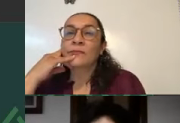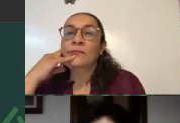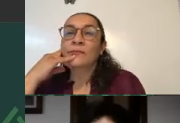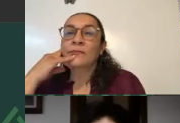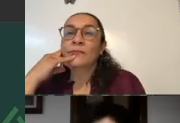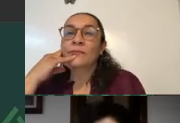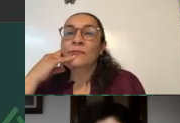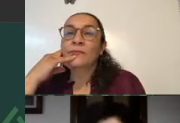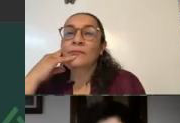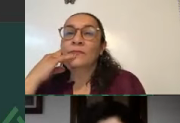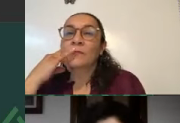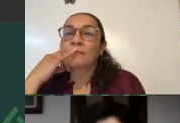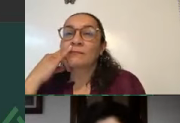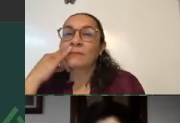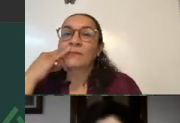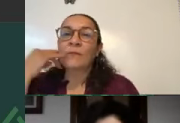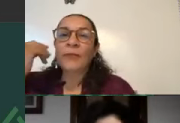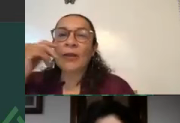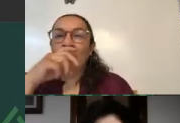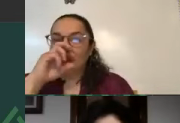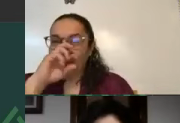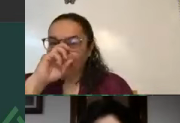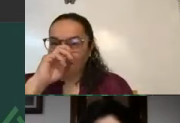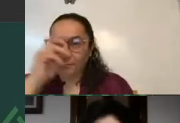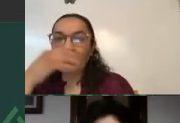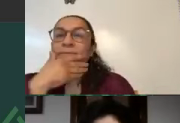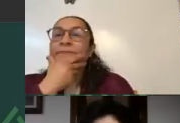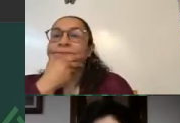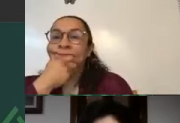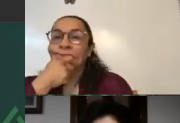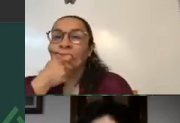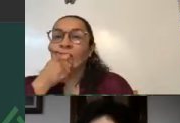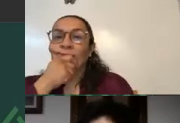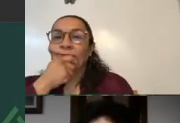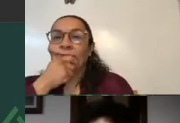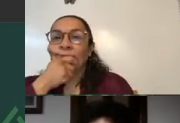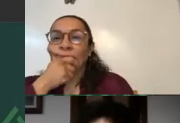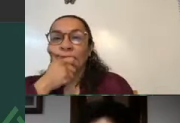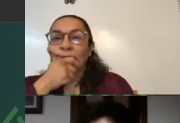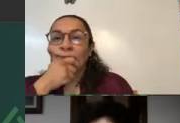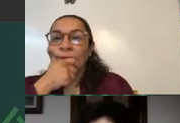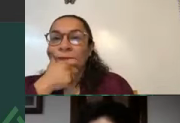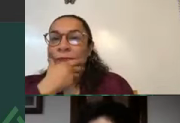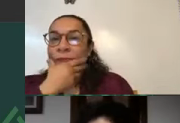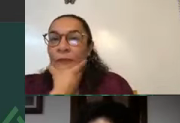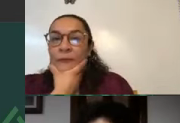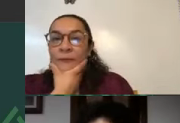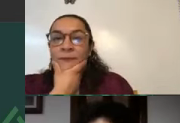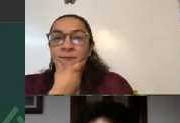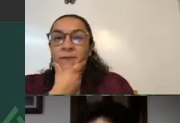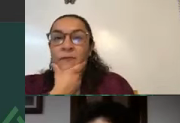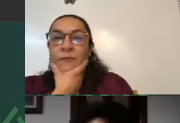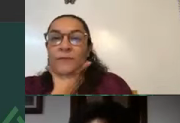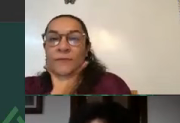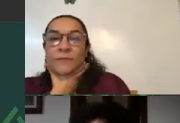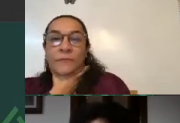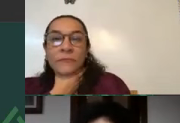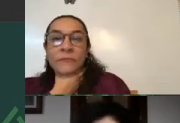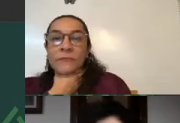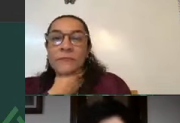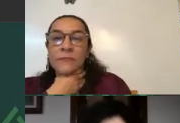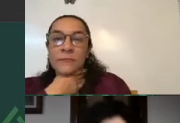jubilados o pensionados por riesgos de trabajo e invalidez, instituciones de asistencia privada, organizaciones